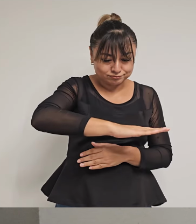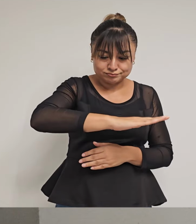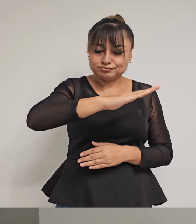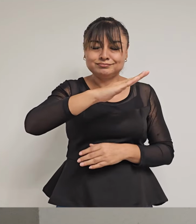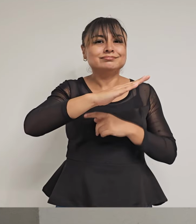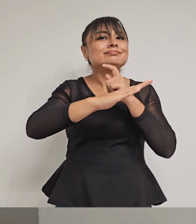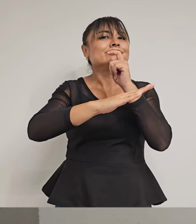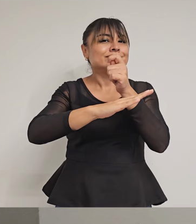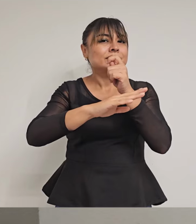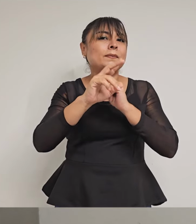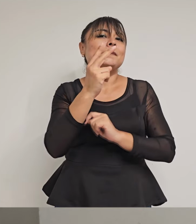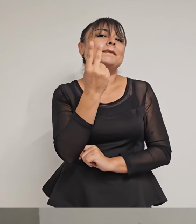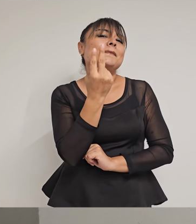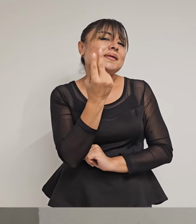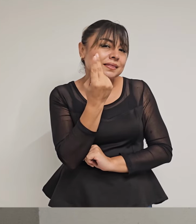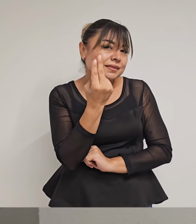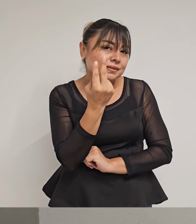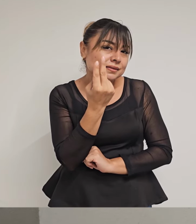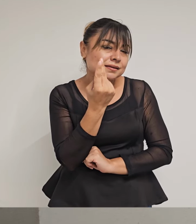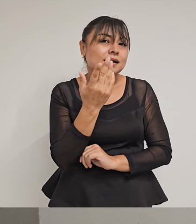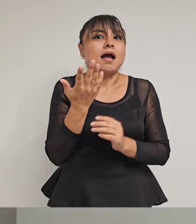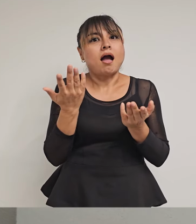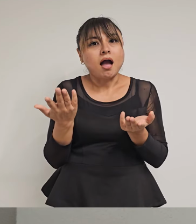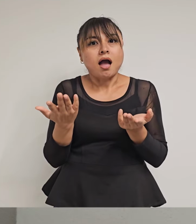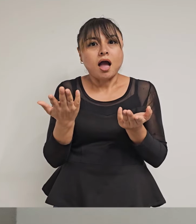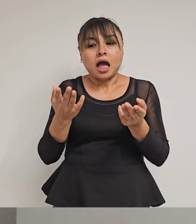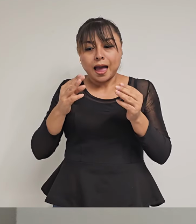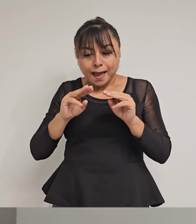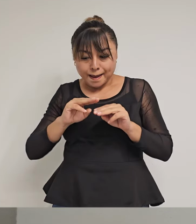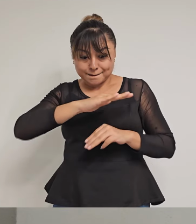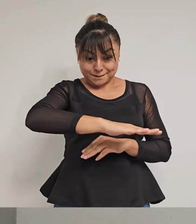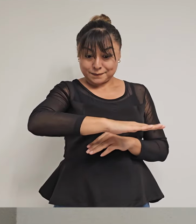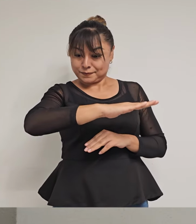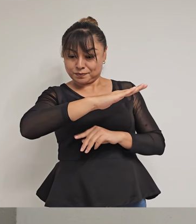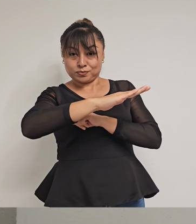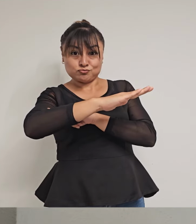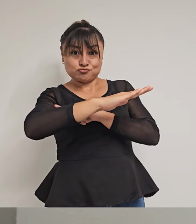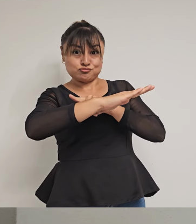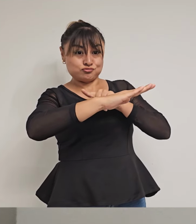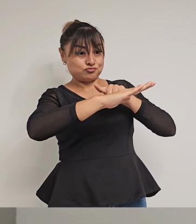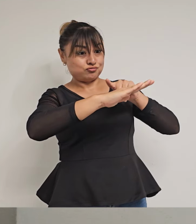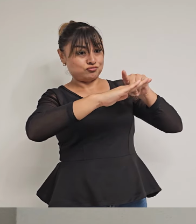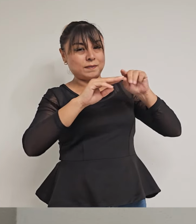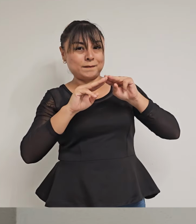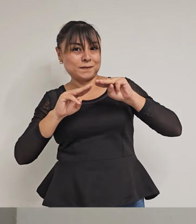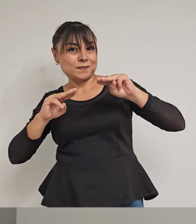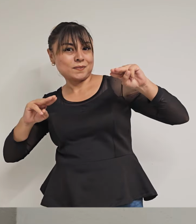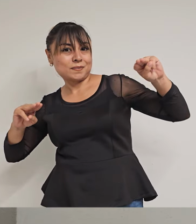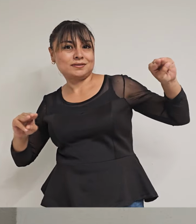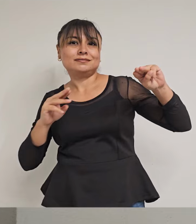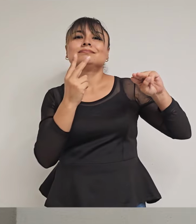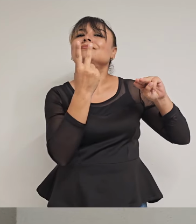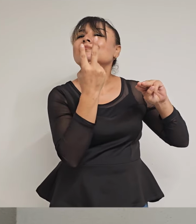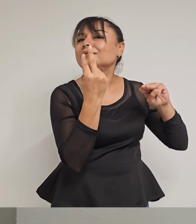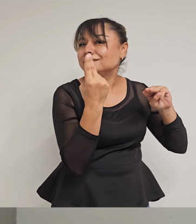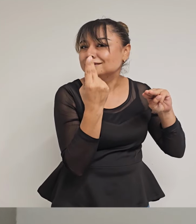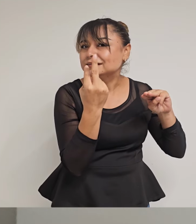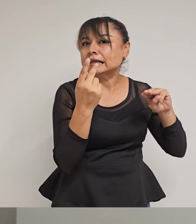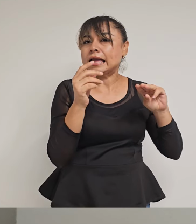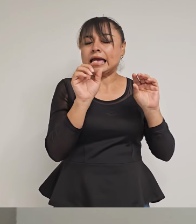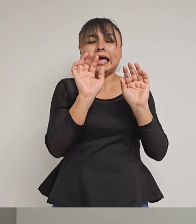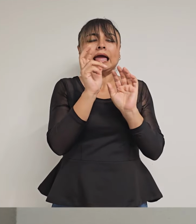decimales, y el resultado de la operación es 25. Es decir, que la distancia que recorrerá mi rampa son 25 metros. Esto sin